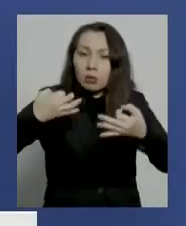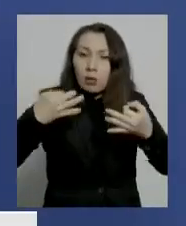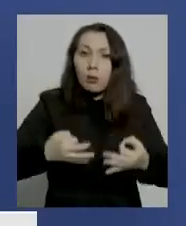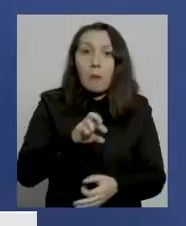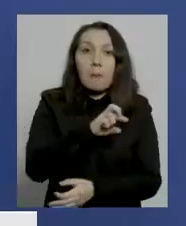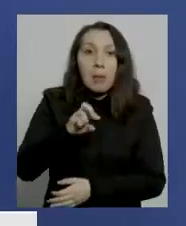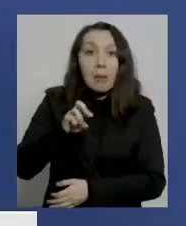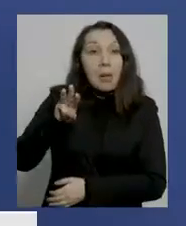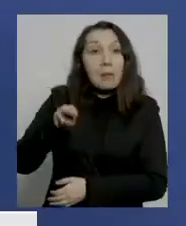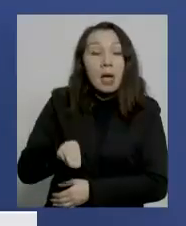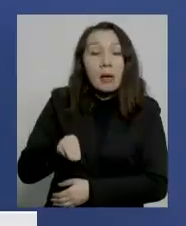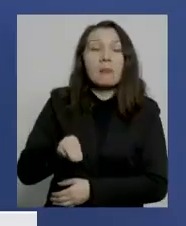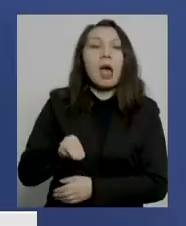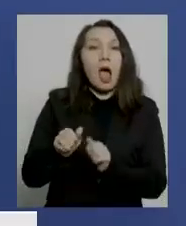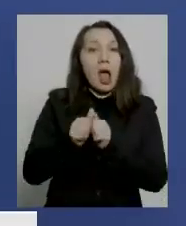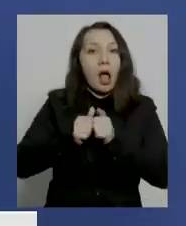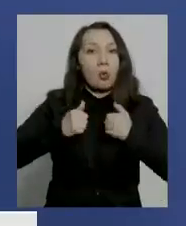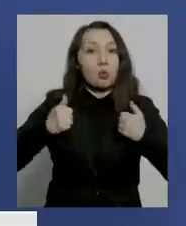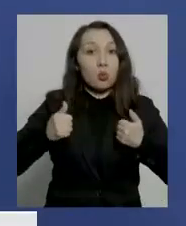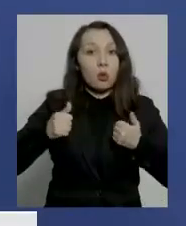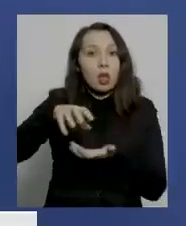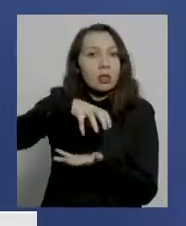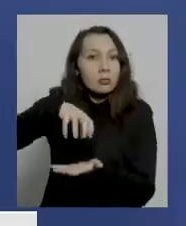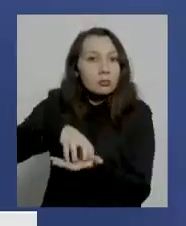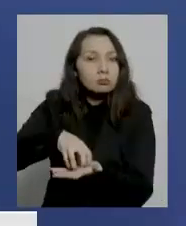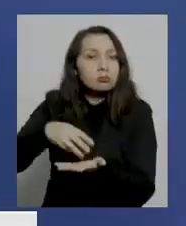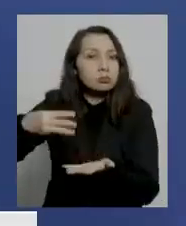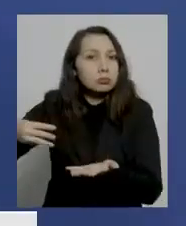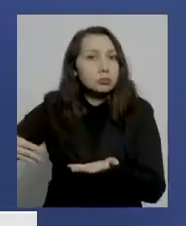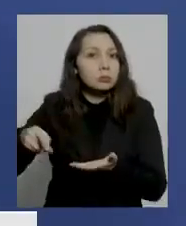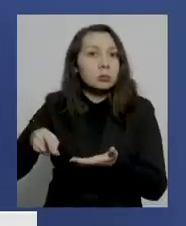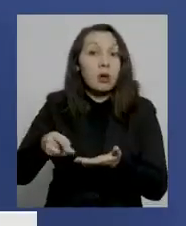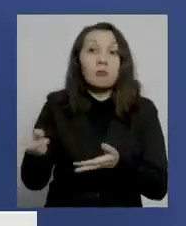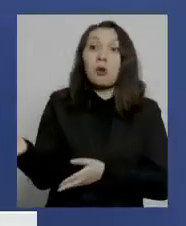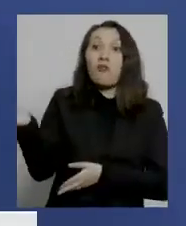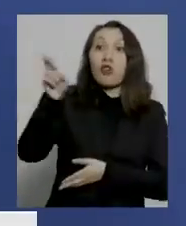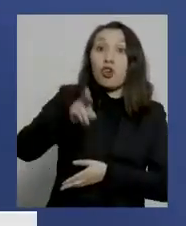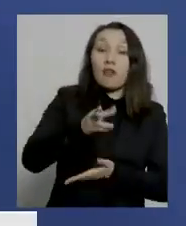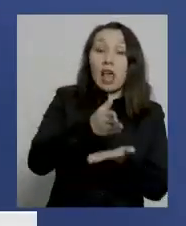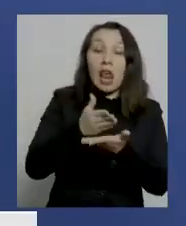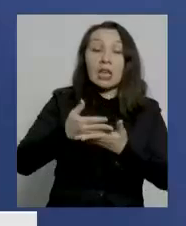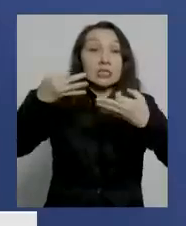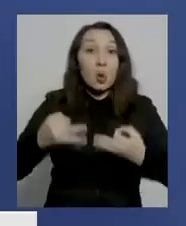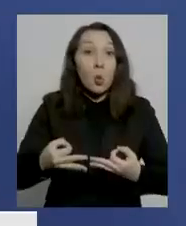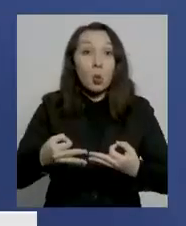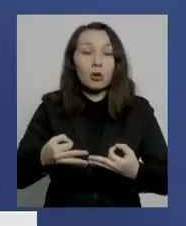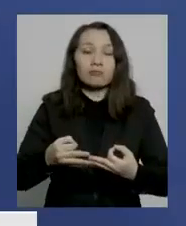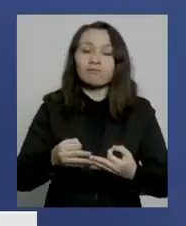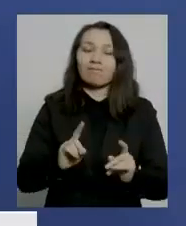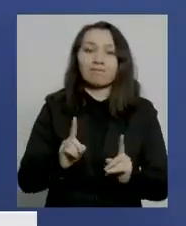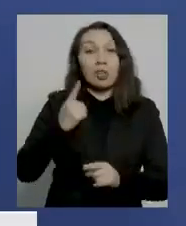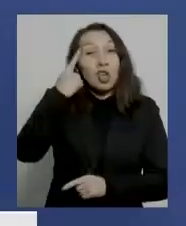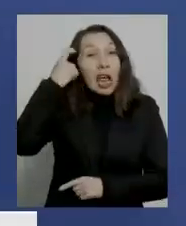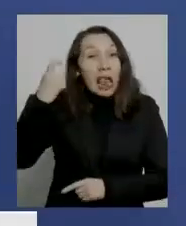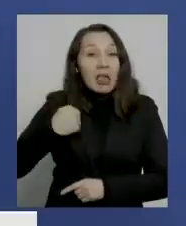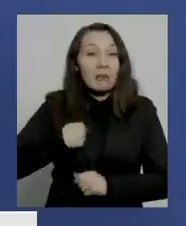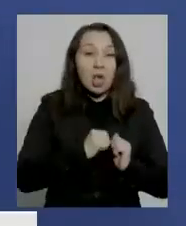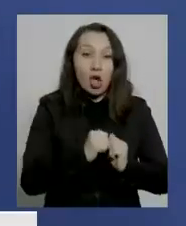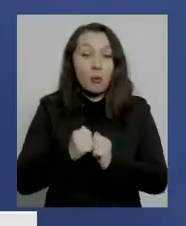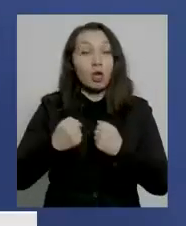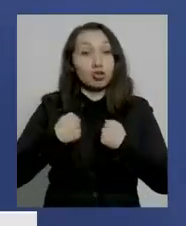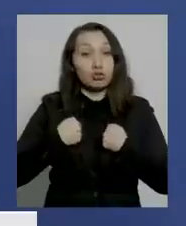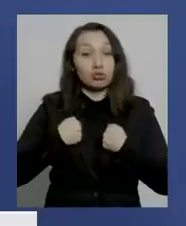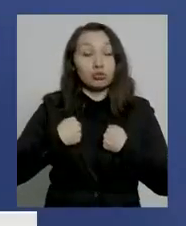los padres y a las autoridades locales que ese retorno va a ser seguro, creo que mis colegas y